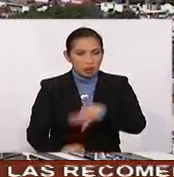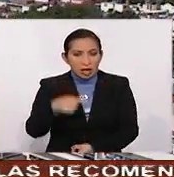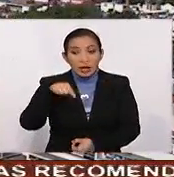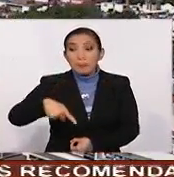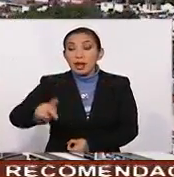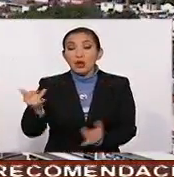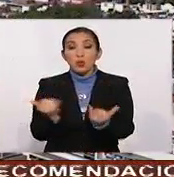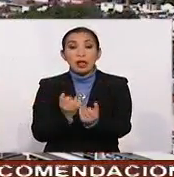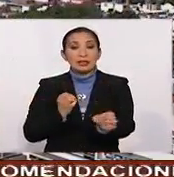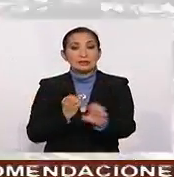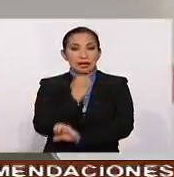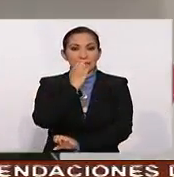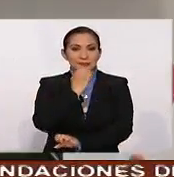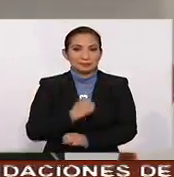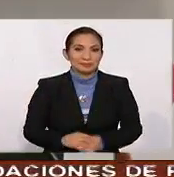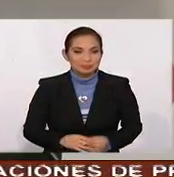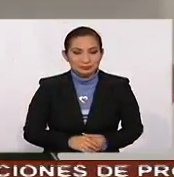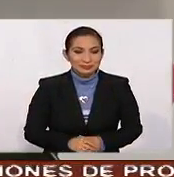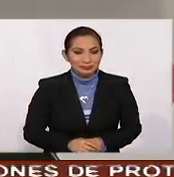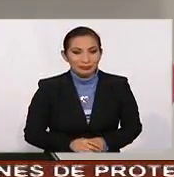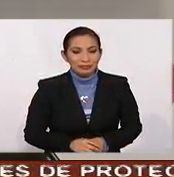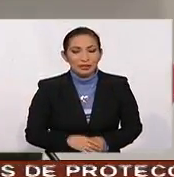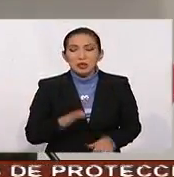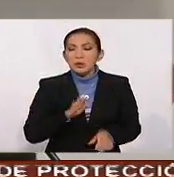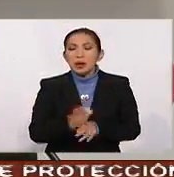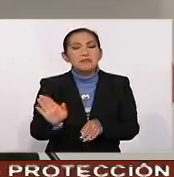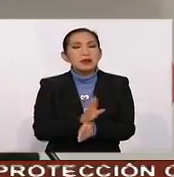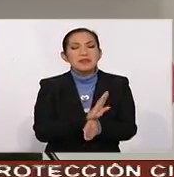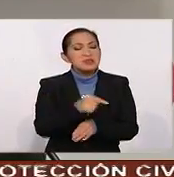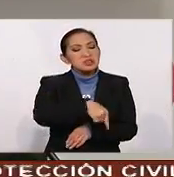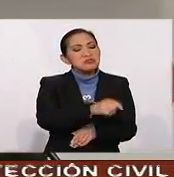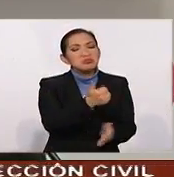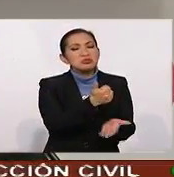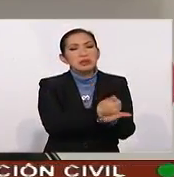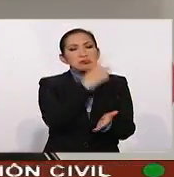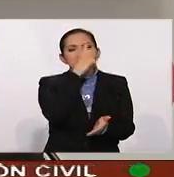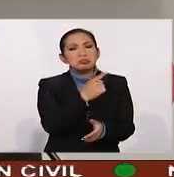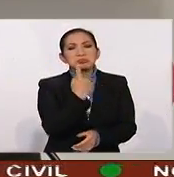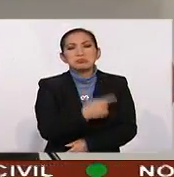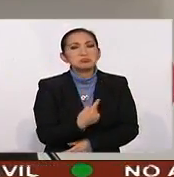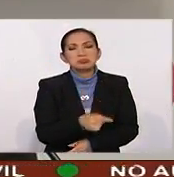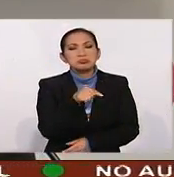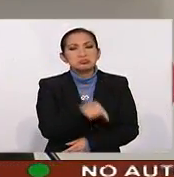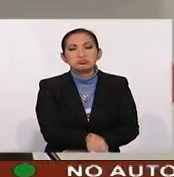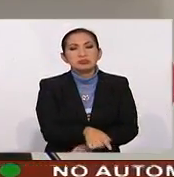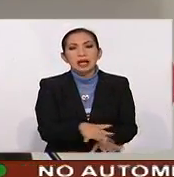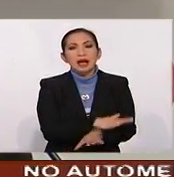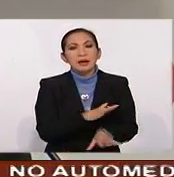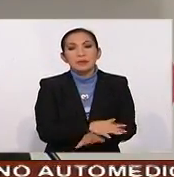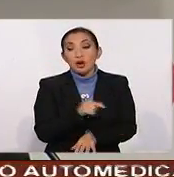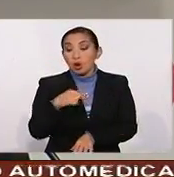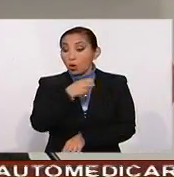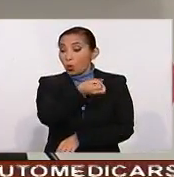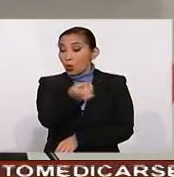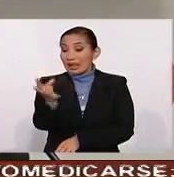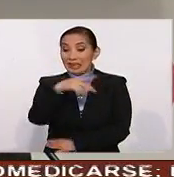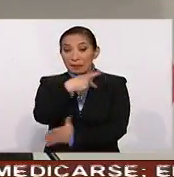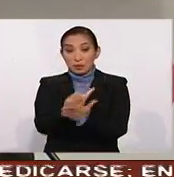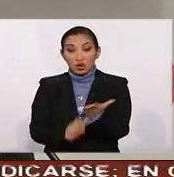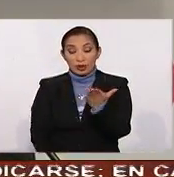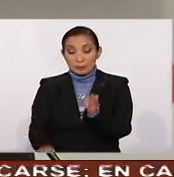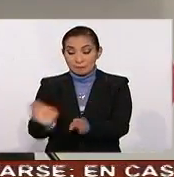estado de la República. ¿Cuáles son los beneficios? Los beneficios va a ser que cualquier programa que